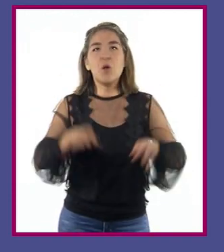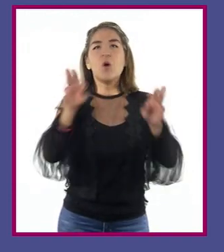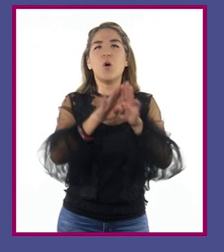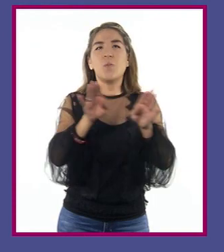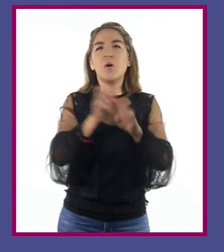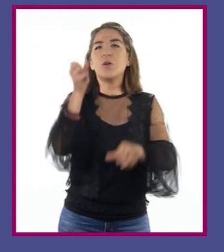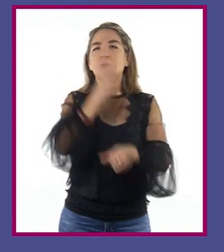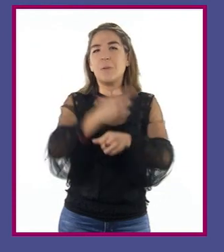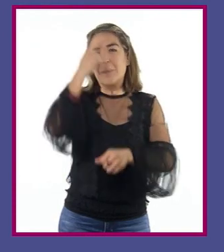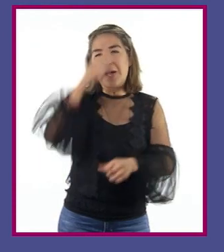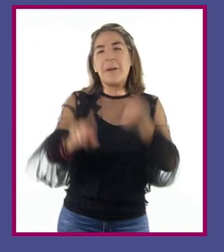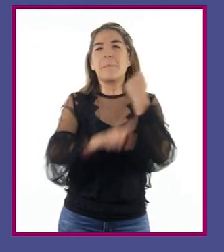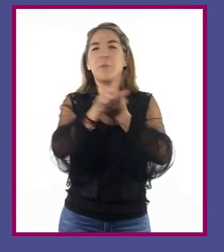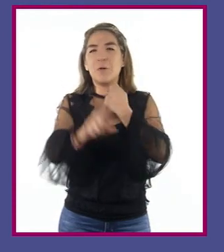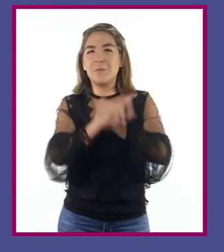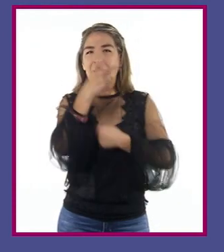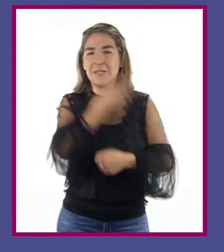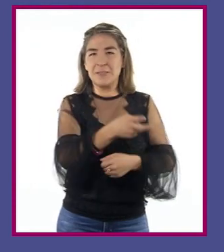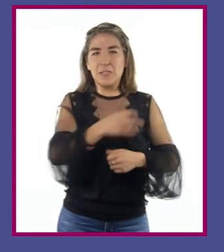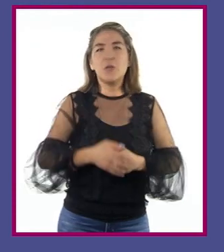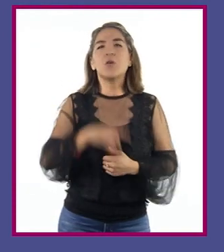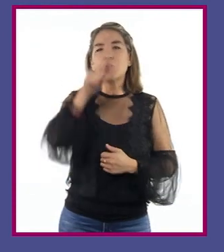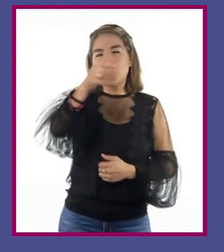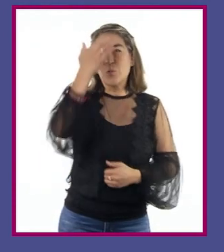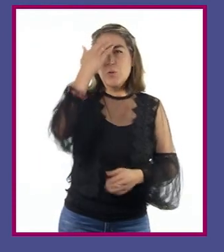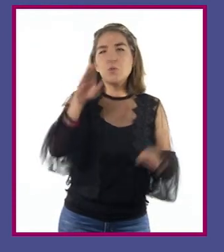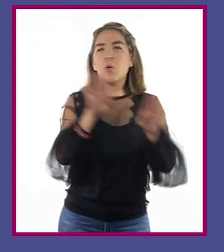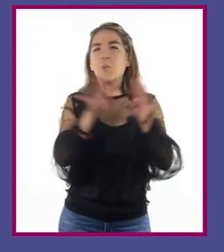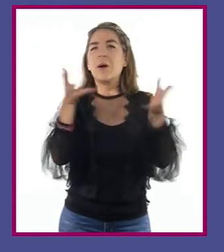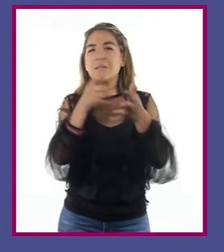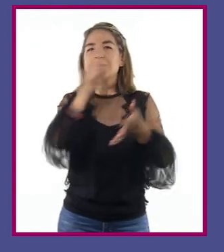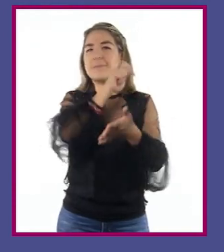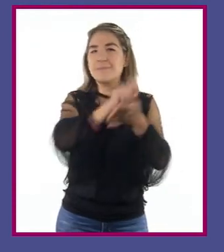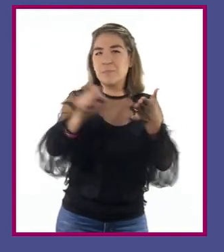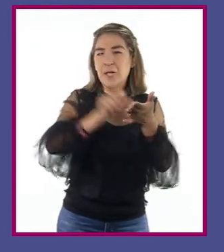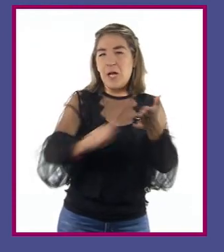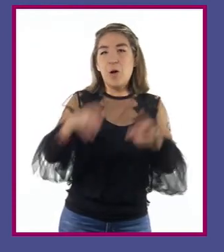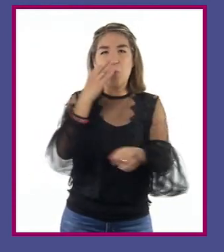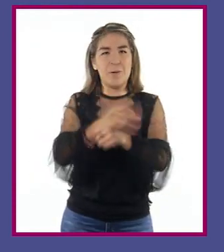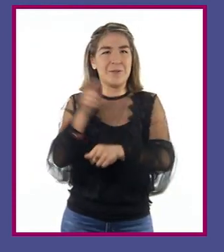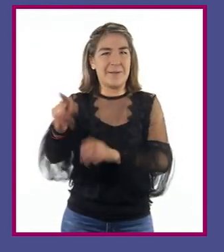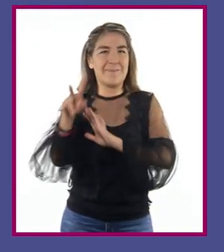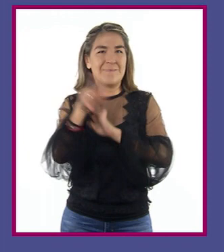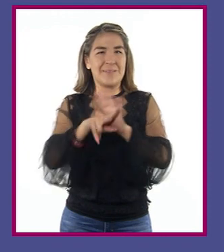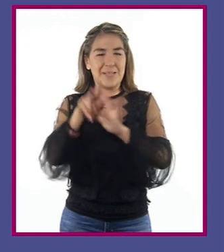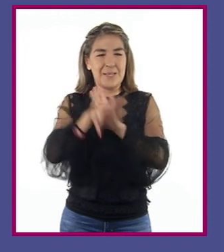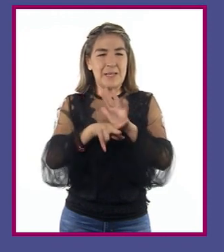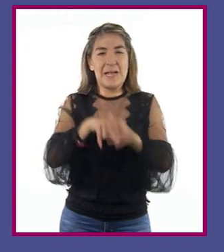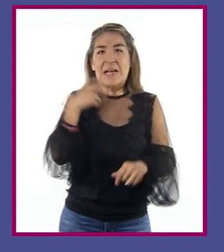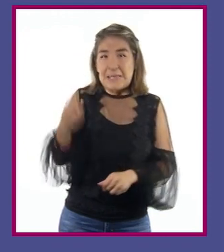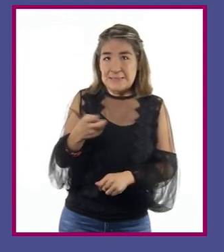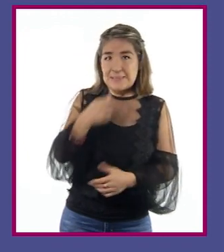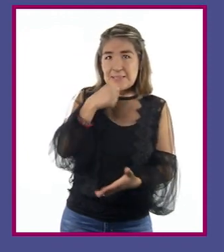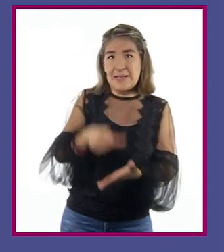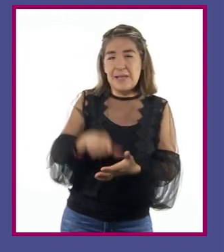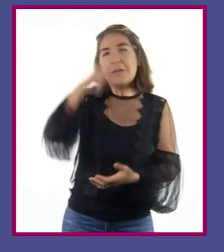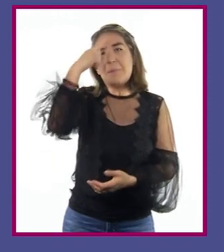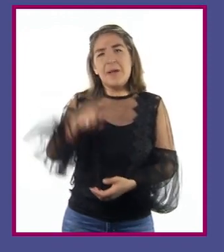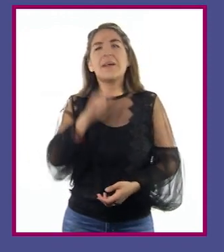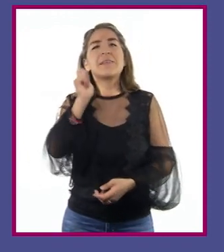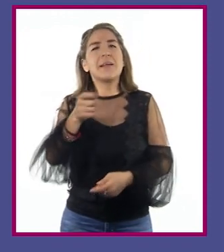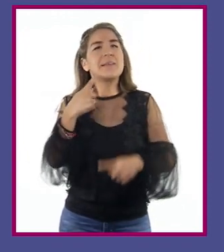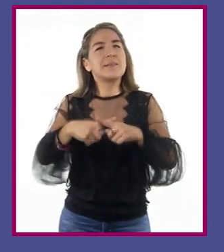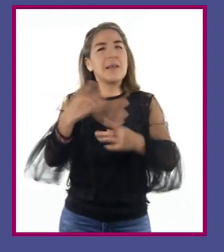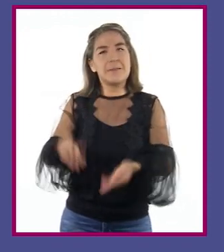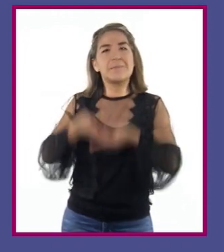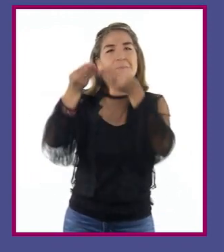expresar situaciones de este tipo. Conoce cómo elaborar una en este video. Este tipo de cartas regularmente están dirigidas